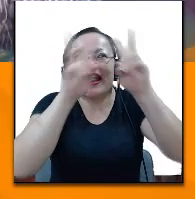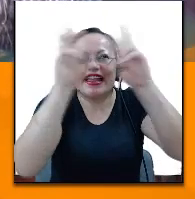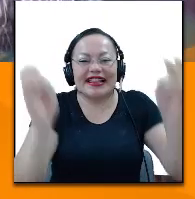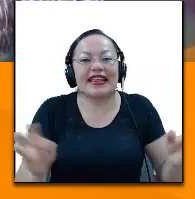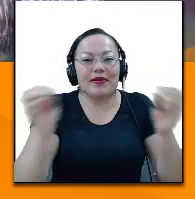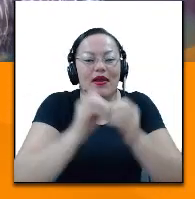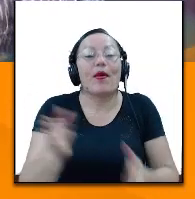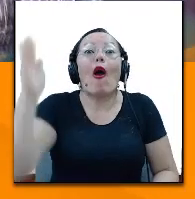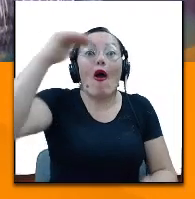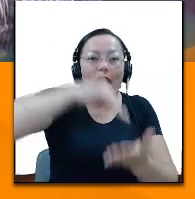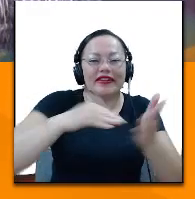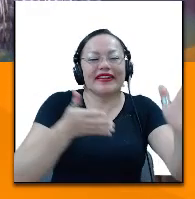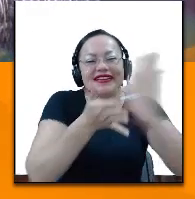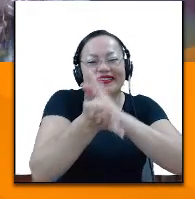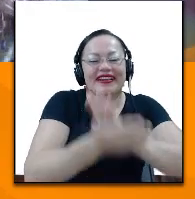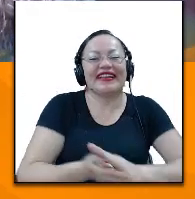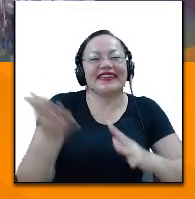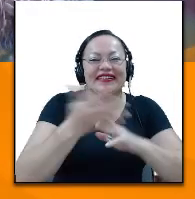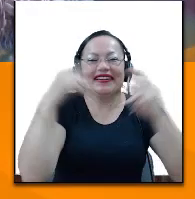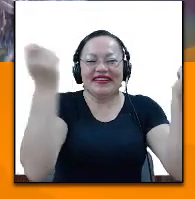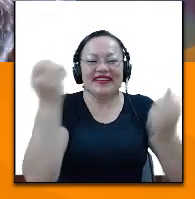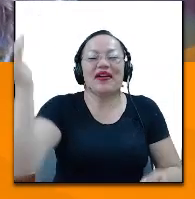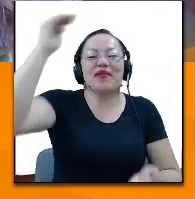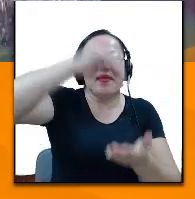Y nada, ya regresamos con más de nuestro magazine.